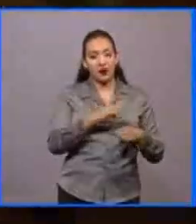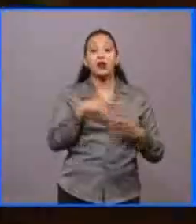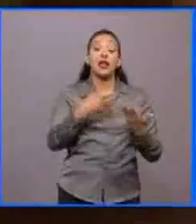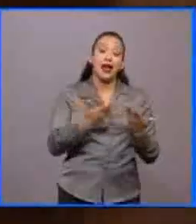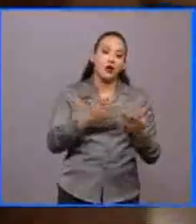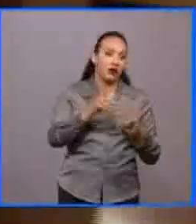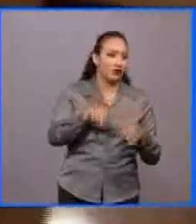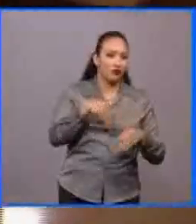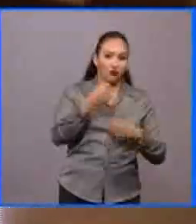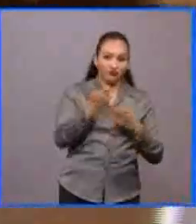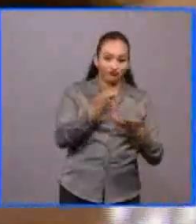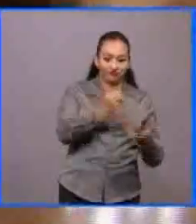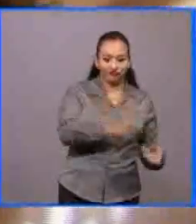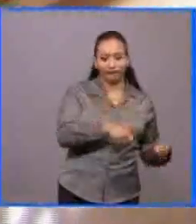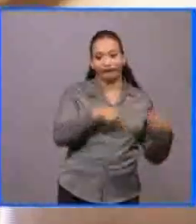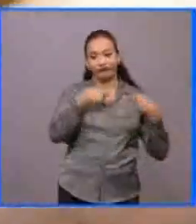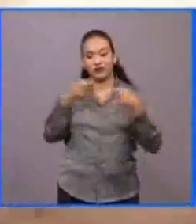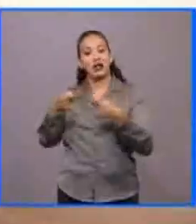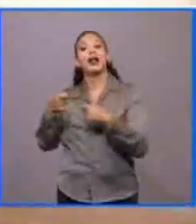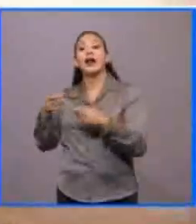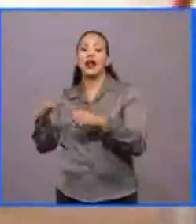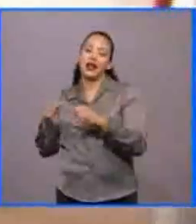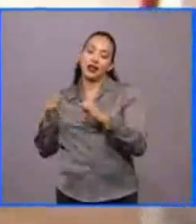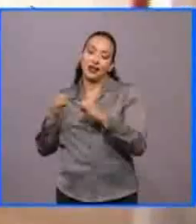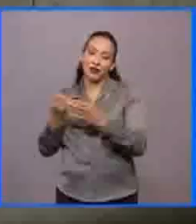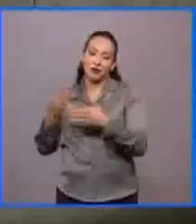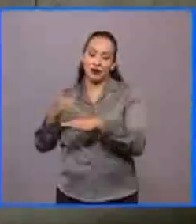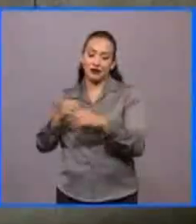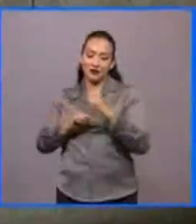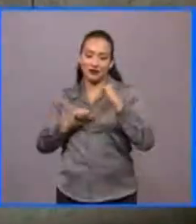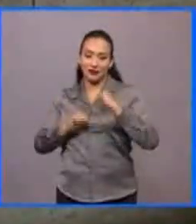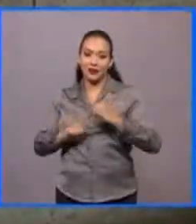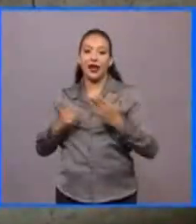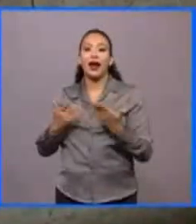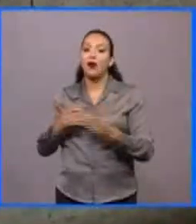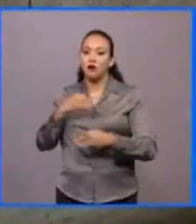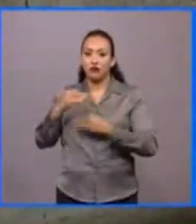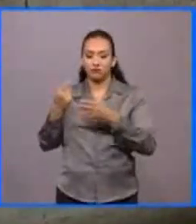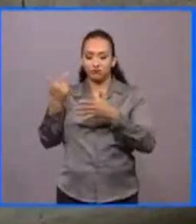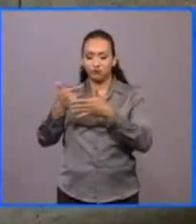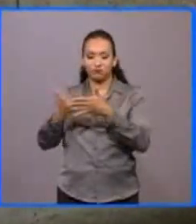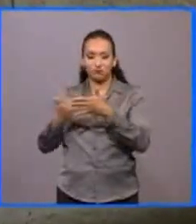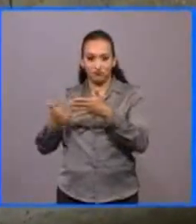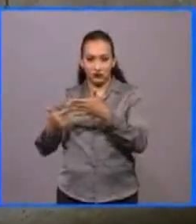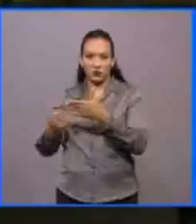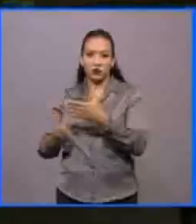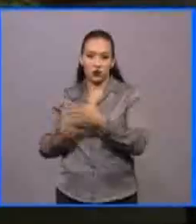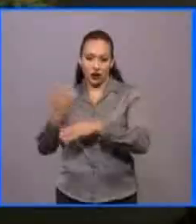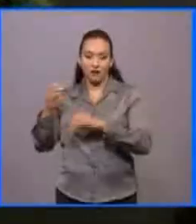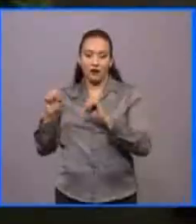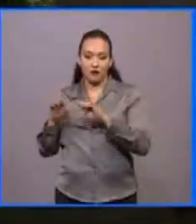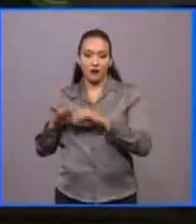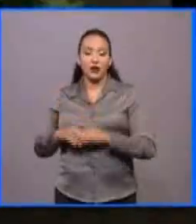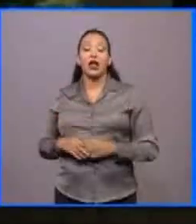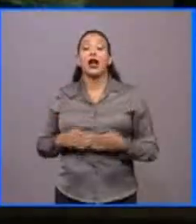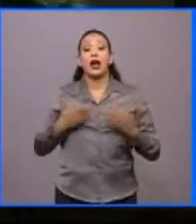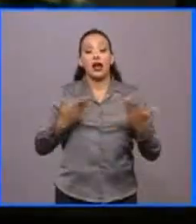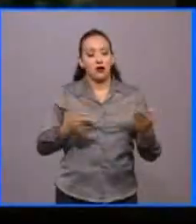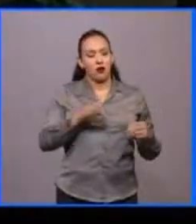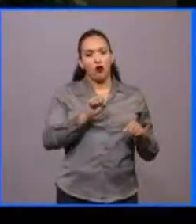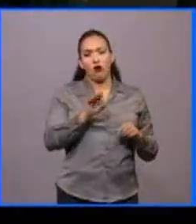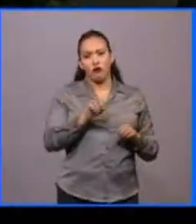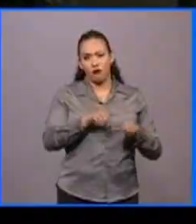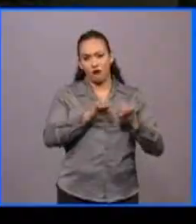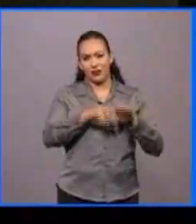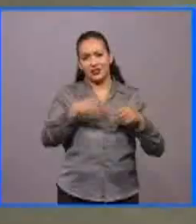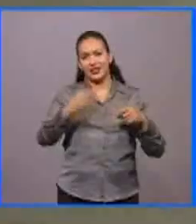a la Tesorería de la Federación, serán realizadas por la Dirección General de Presupuesto. Ante el cambio, la Oficialía Mayor, en